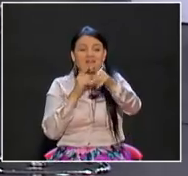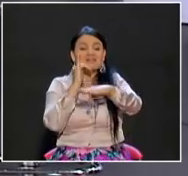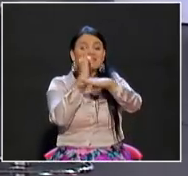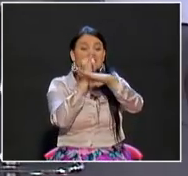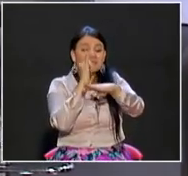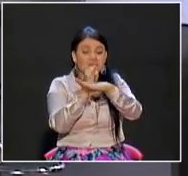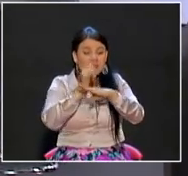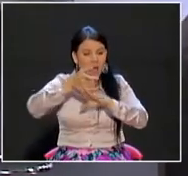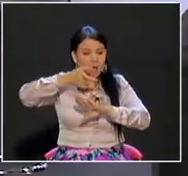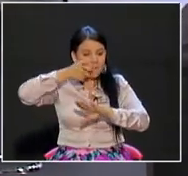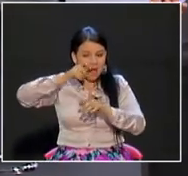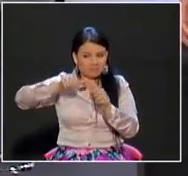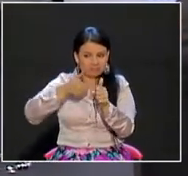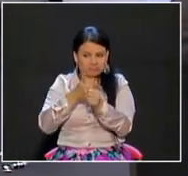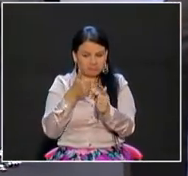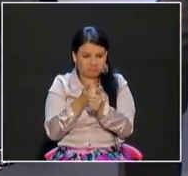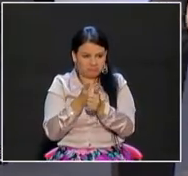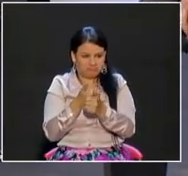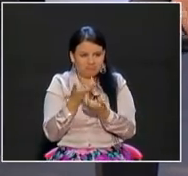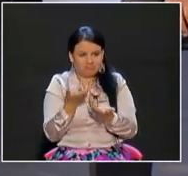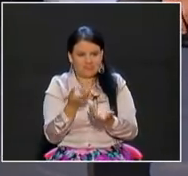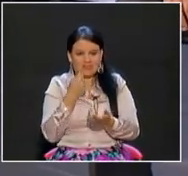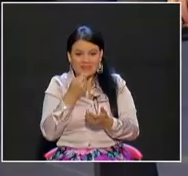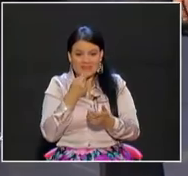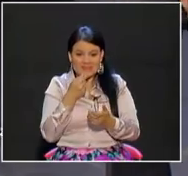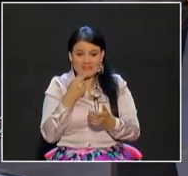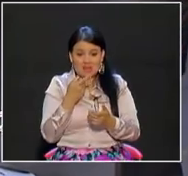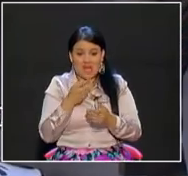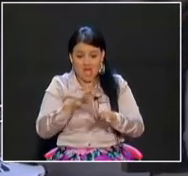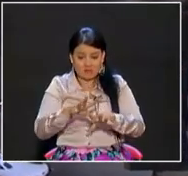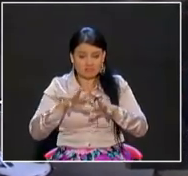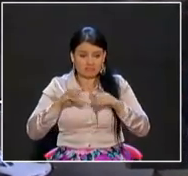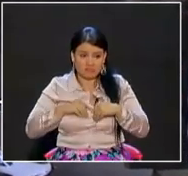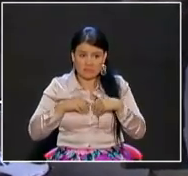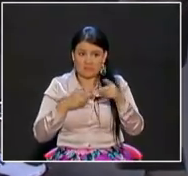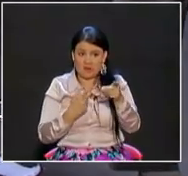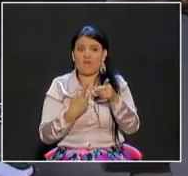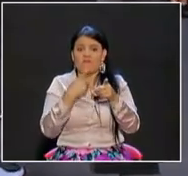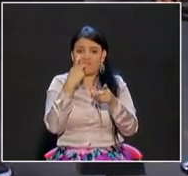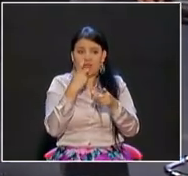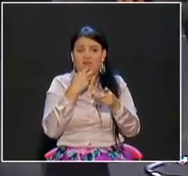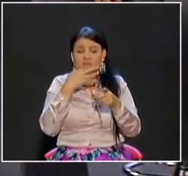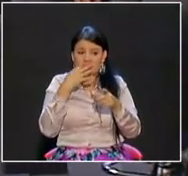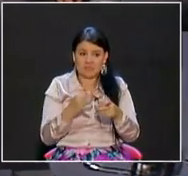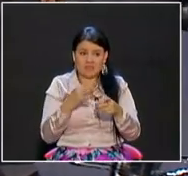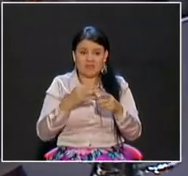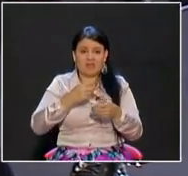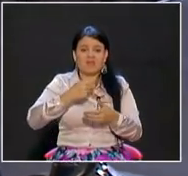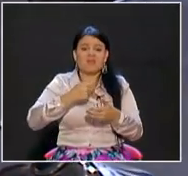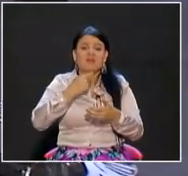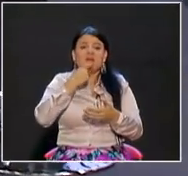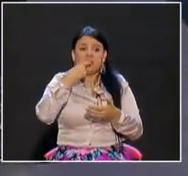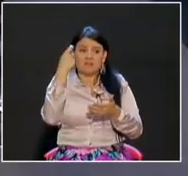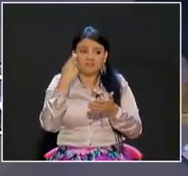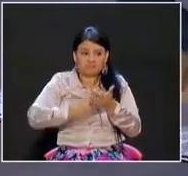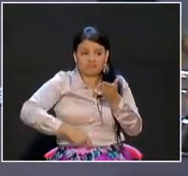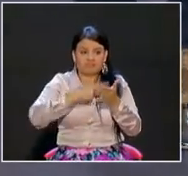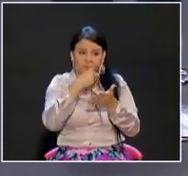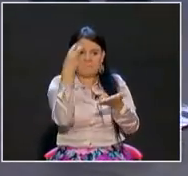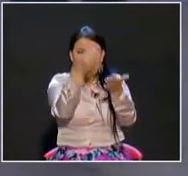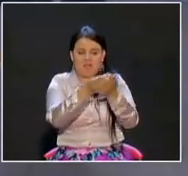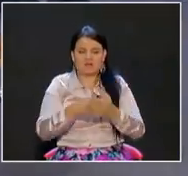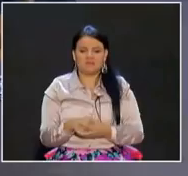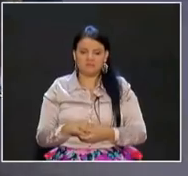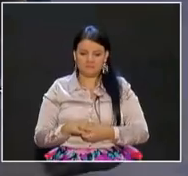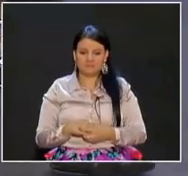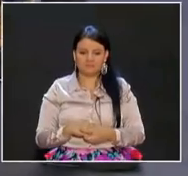la cobertura sobre el hecho que aquí está sola está aceptando más no la indemnización y ellos un minuto